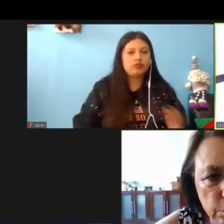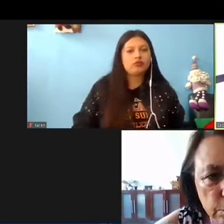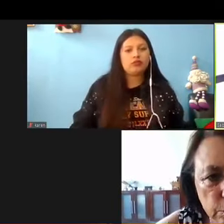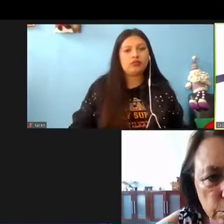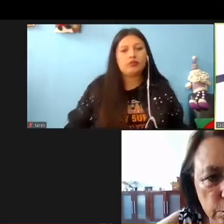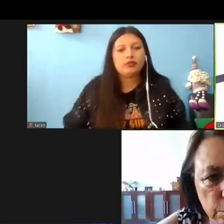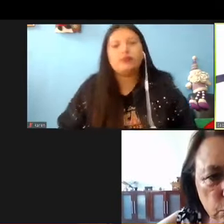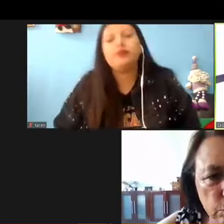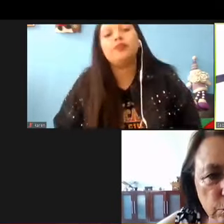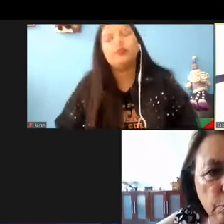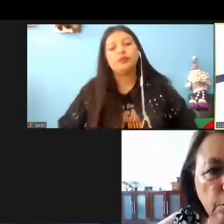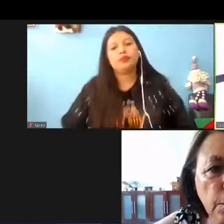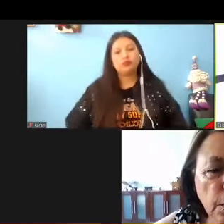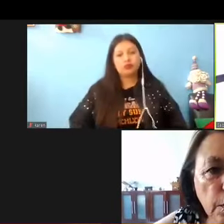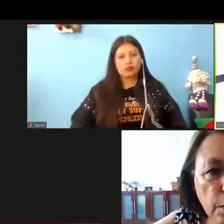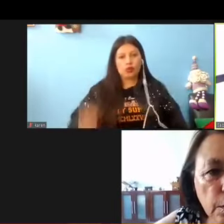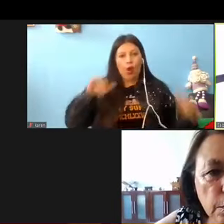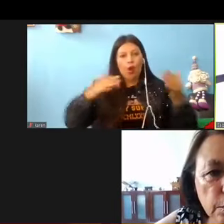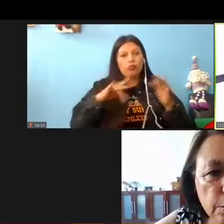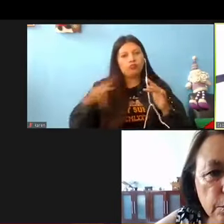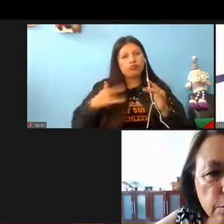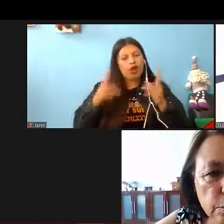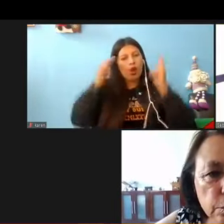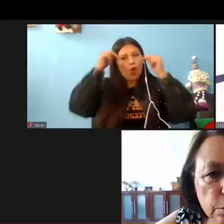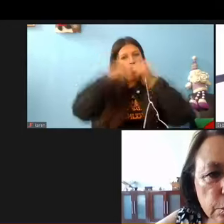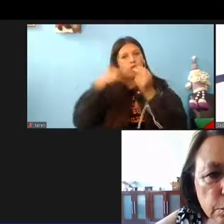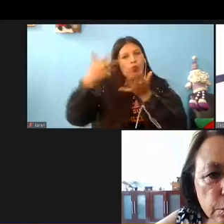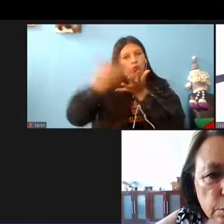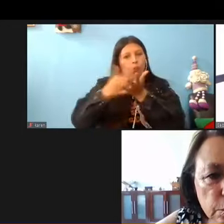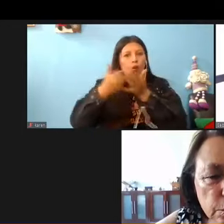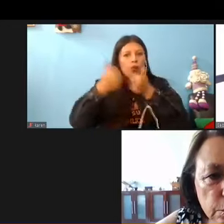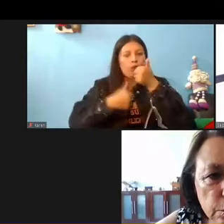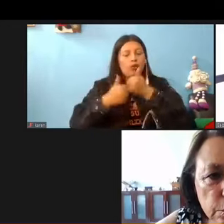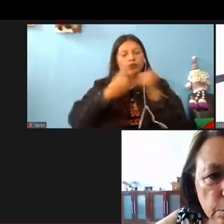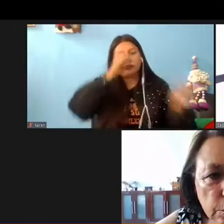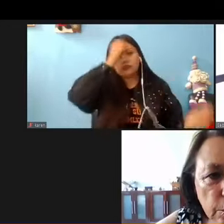también que cómo vio este encuentro y qué nos sugiere.